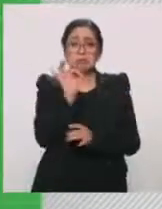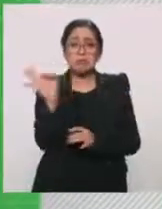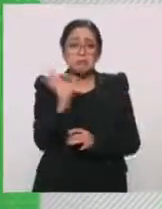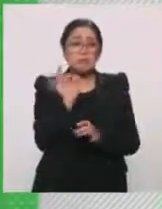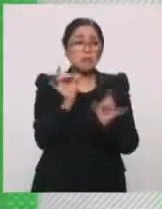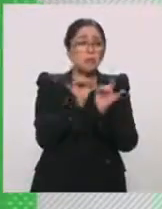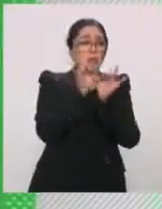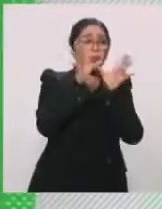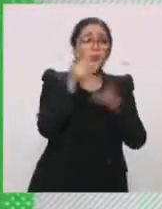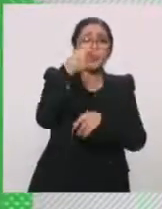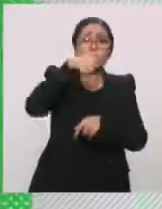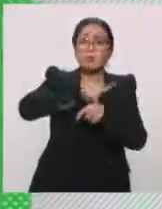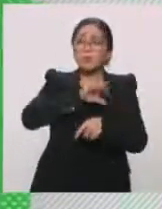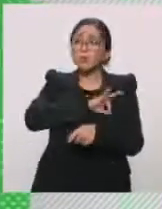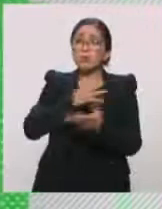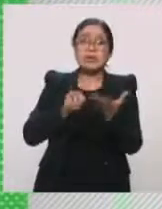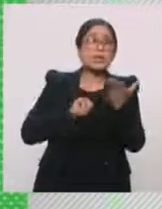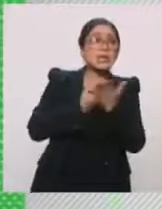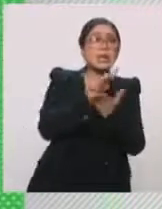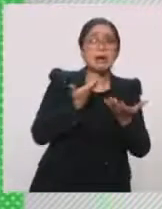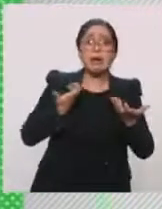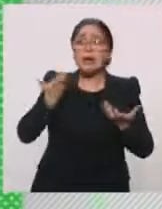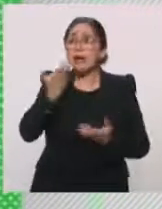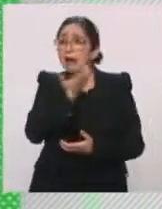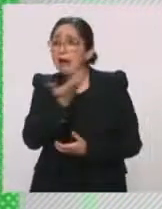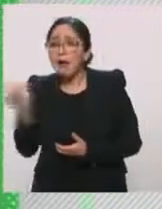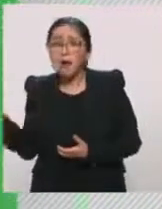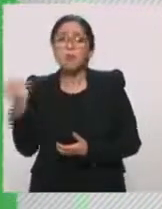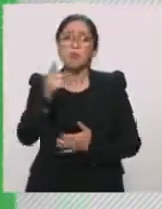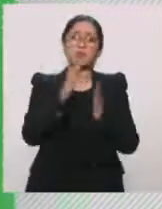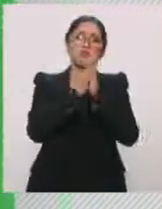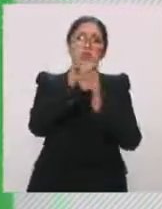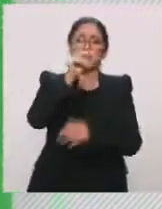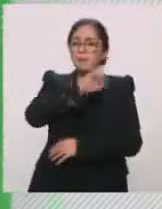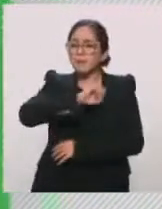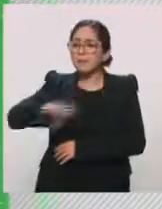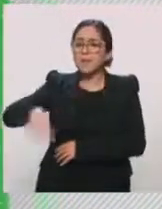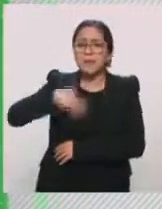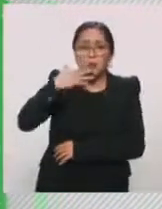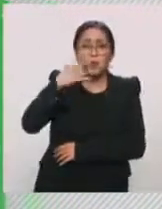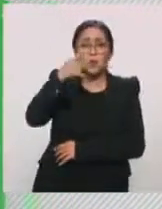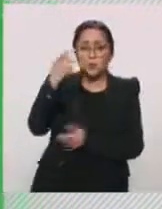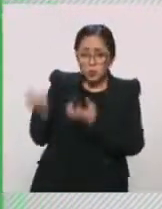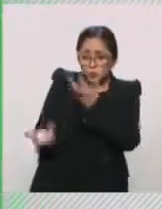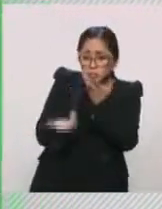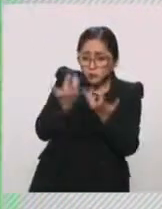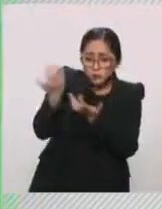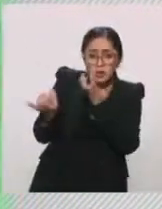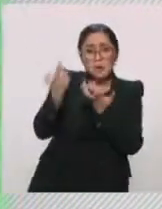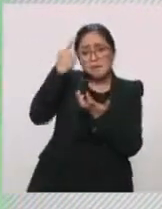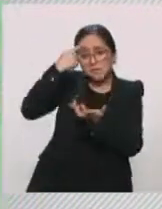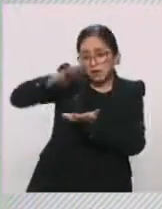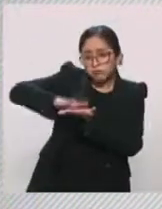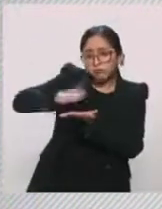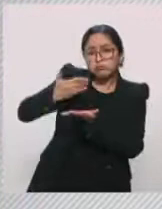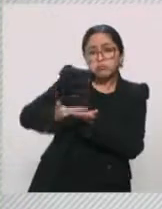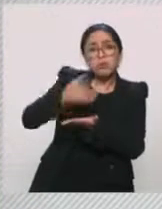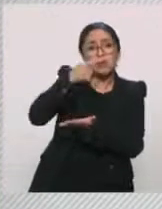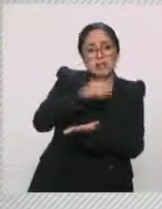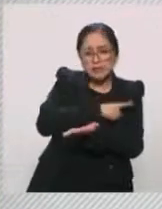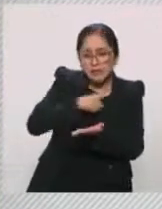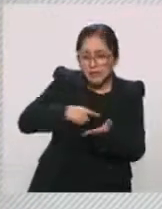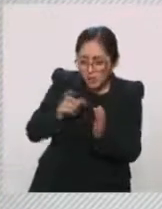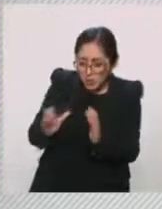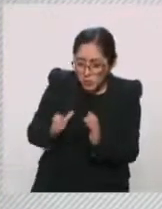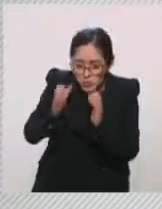un día de campo ahí, pues por supuesto no tirar basura, no encender fogatas, y si ya tuviste que hacerlo como para hacer el asado, cerciorarte,